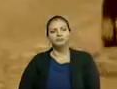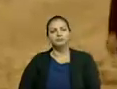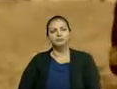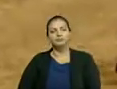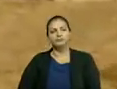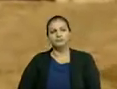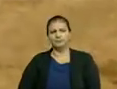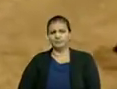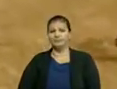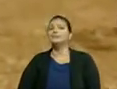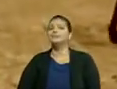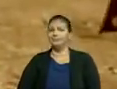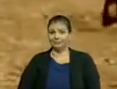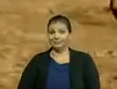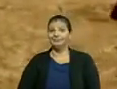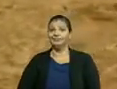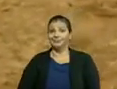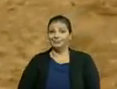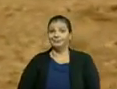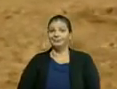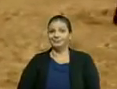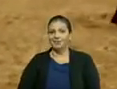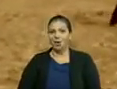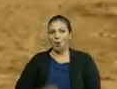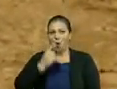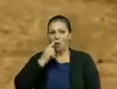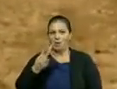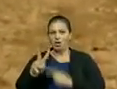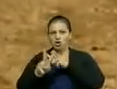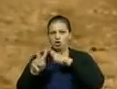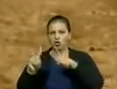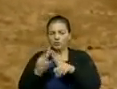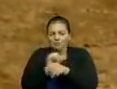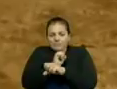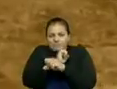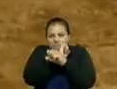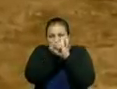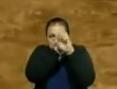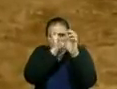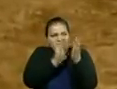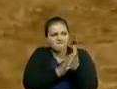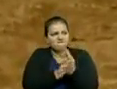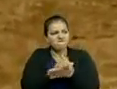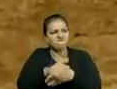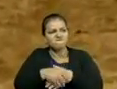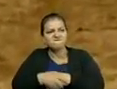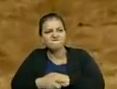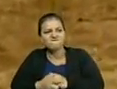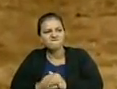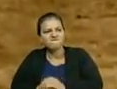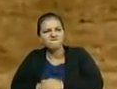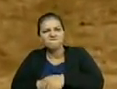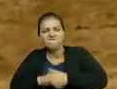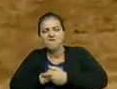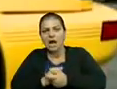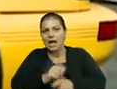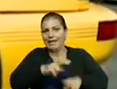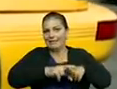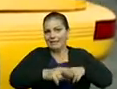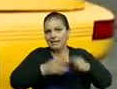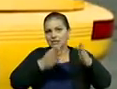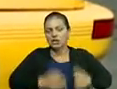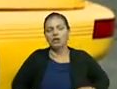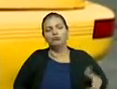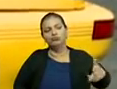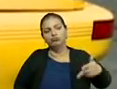Dos sujetos madrugaron a vivir del esfuerzo ajeno, salieron a la vía principal y abordaron un taxi. Ni bien el chofer empezó a rodar, los malos